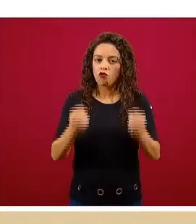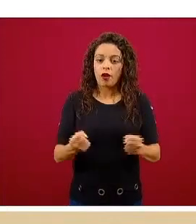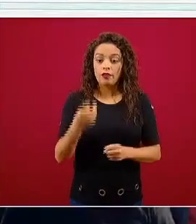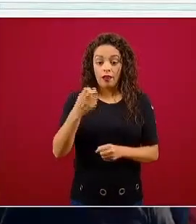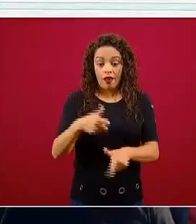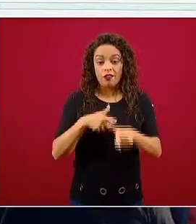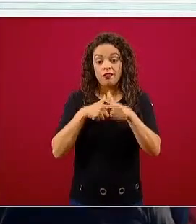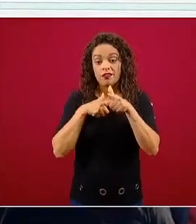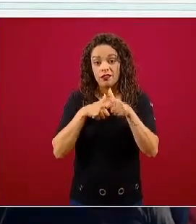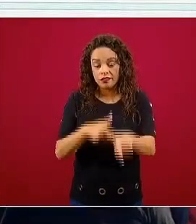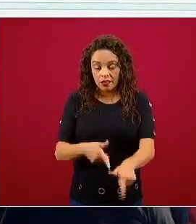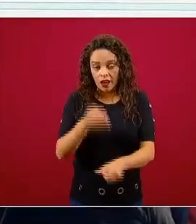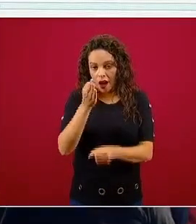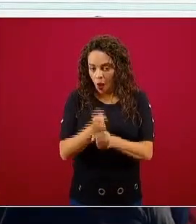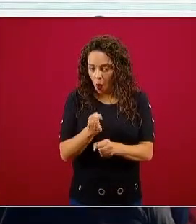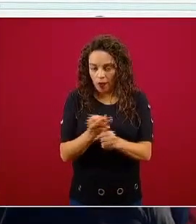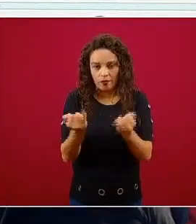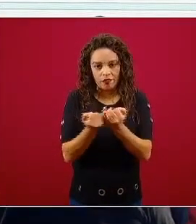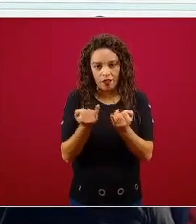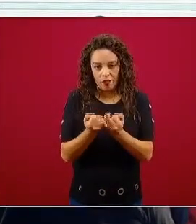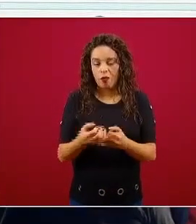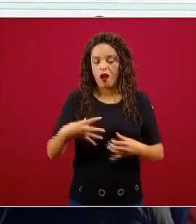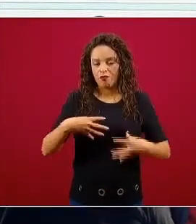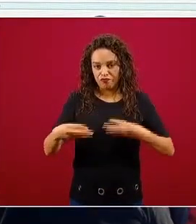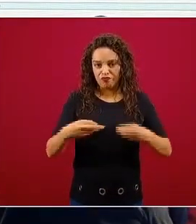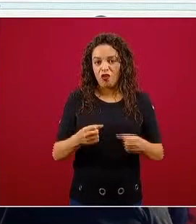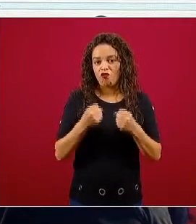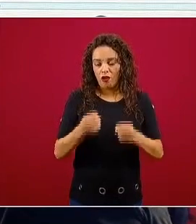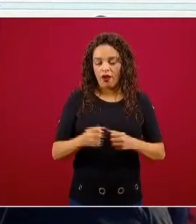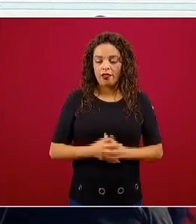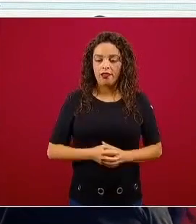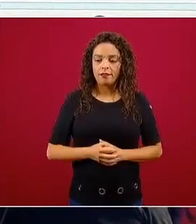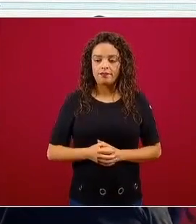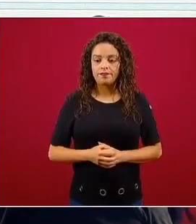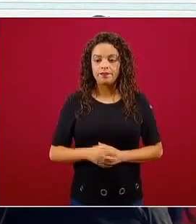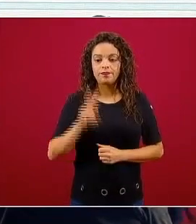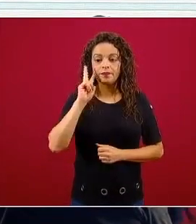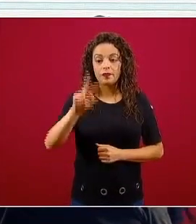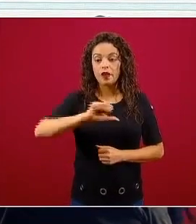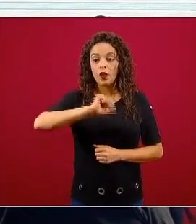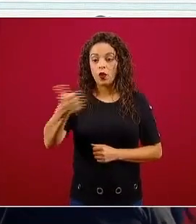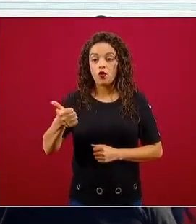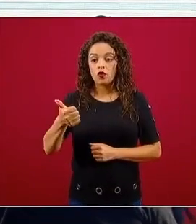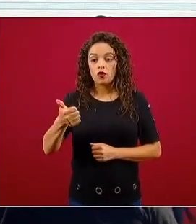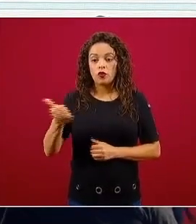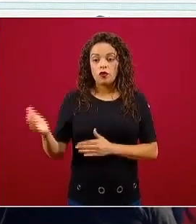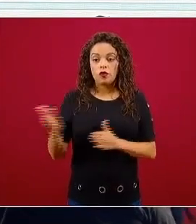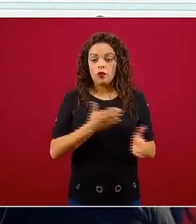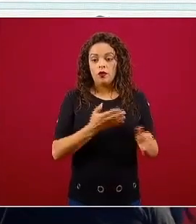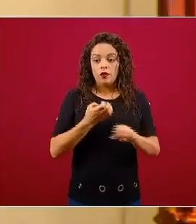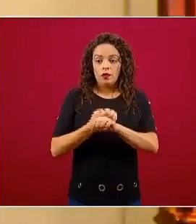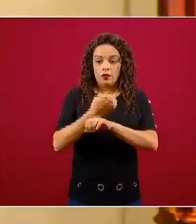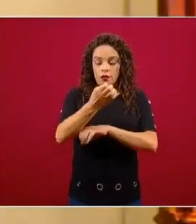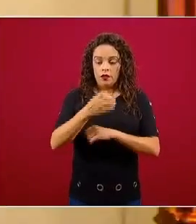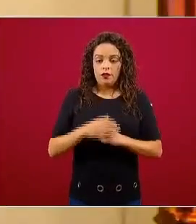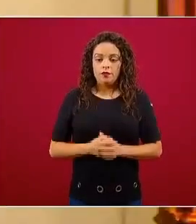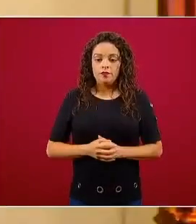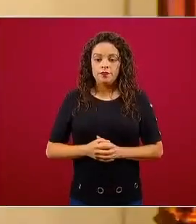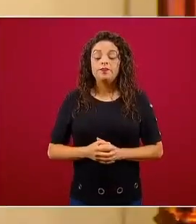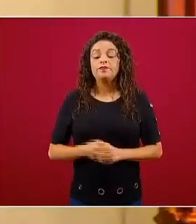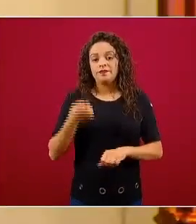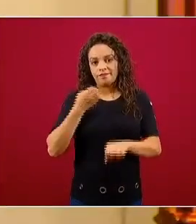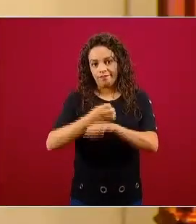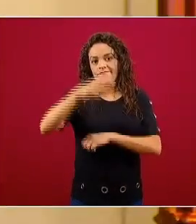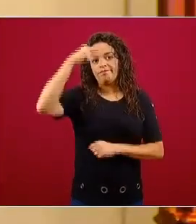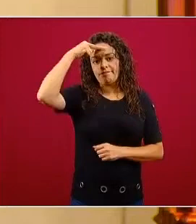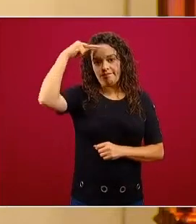mantiene hasta este momento. Vamos a ver la segunda entidad federativa de esta noche, el Estado de México. El Estado